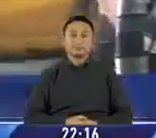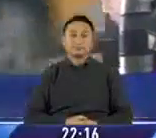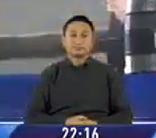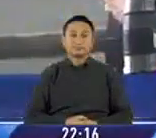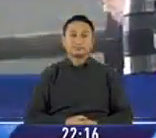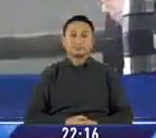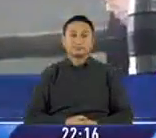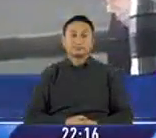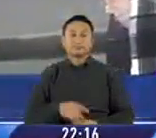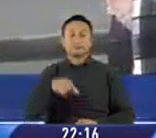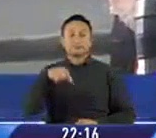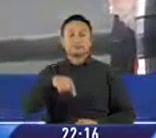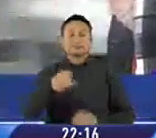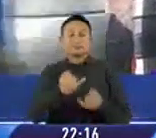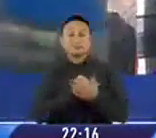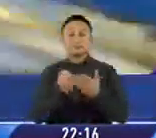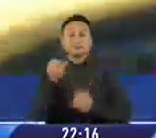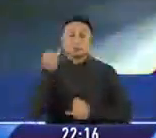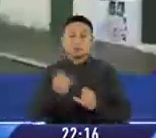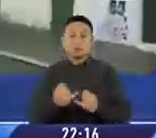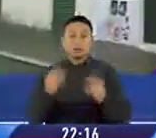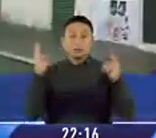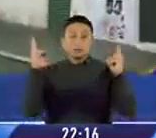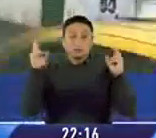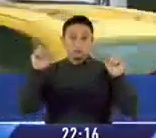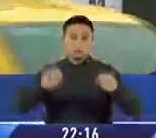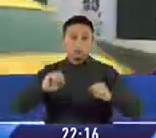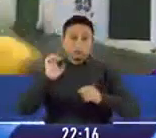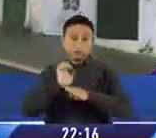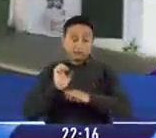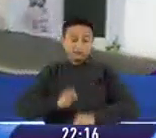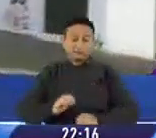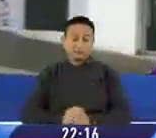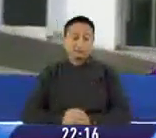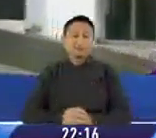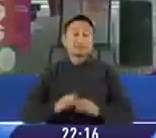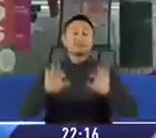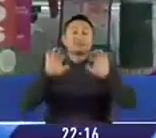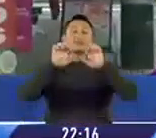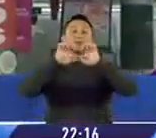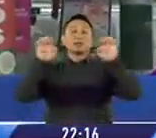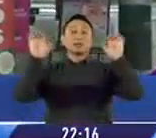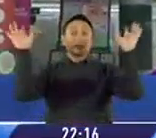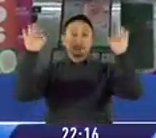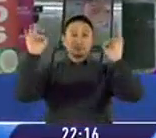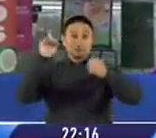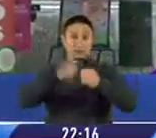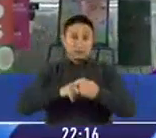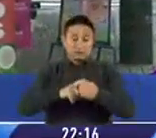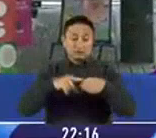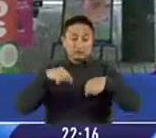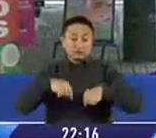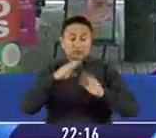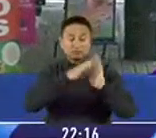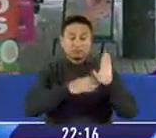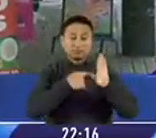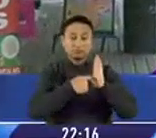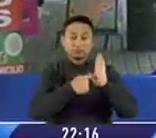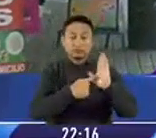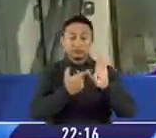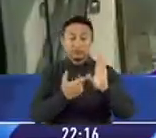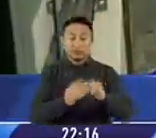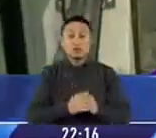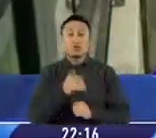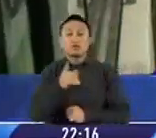Para este fin de semana continuarán los apagones en el país. La empresa eléctrica Quito publicó los racionamientos. Conozca en qué